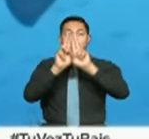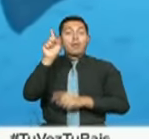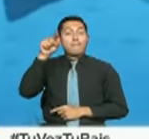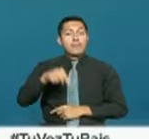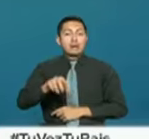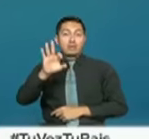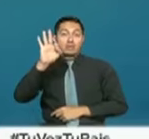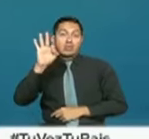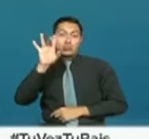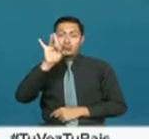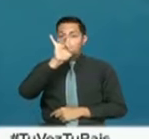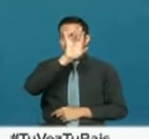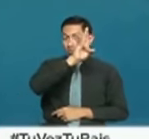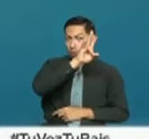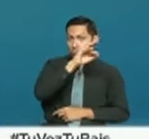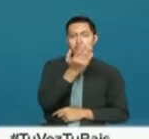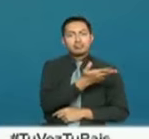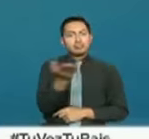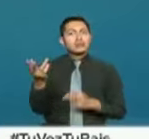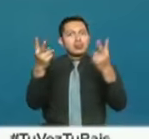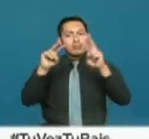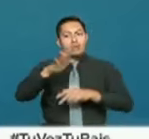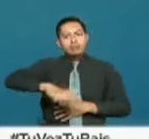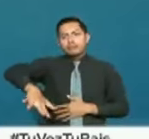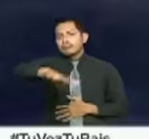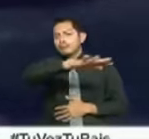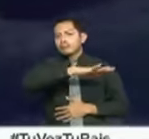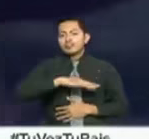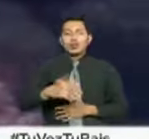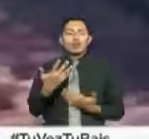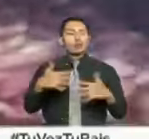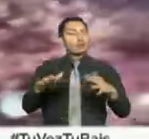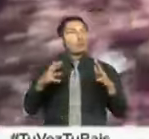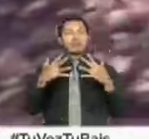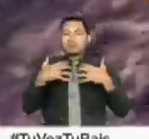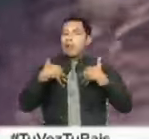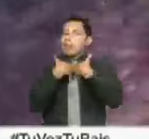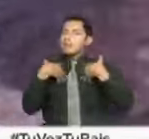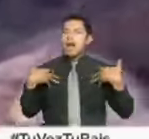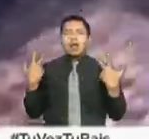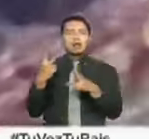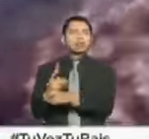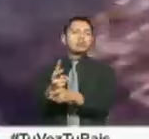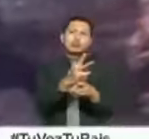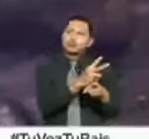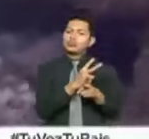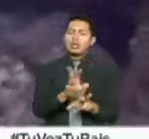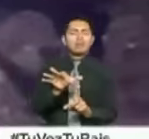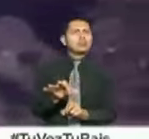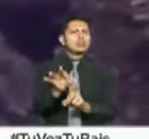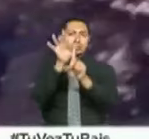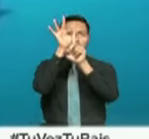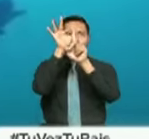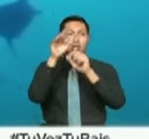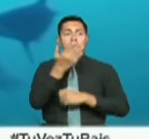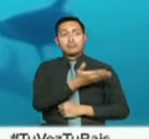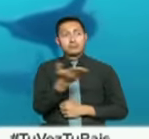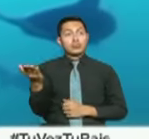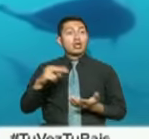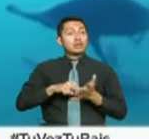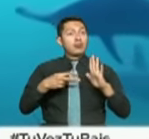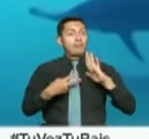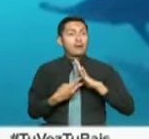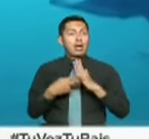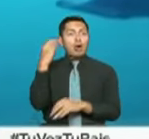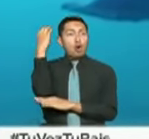1978 y la declaración como Santuario Marino a las Islas Darwin y Wolf el 21 de marzo de 2016, que ha motivado a